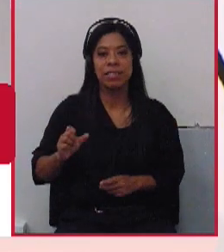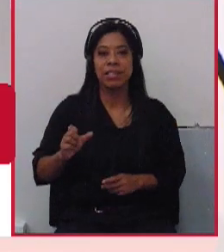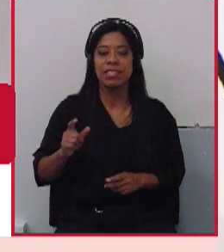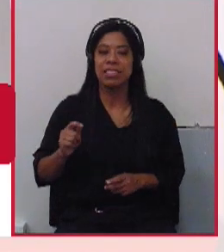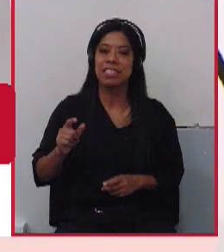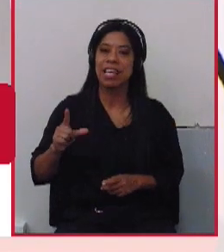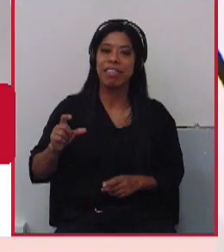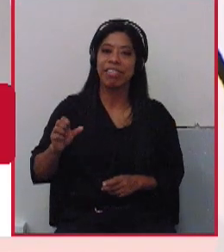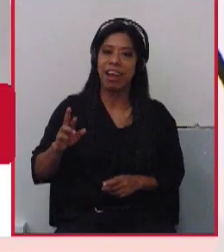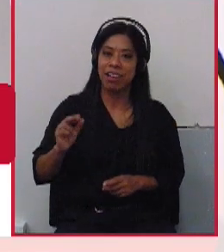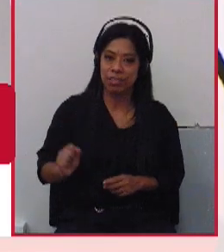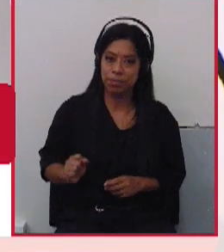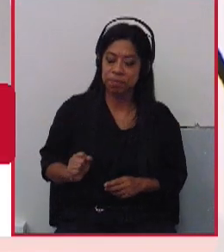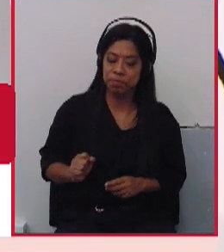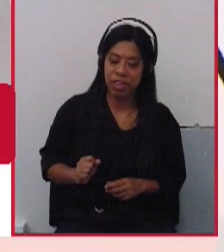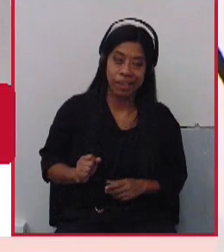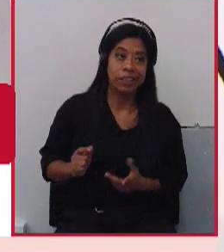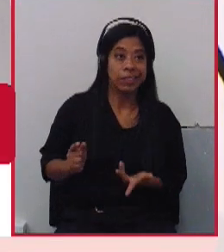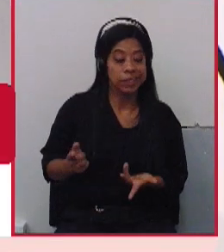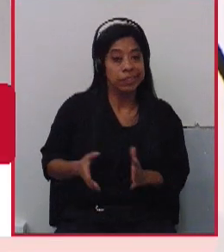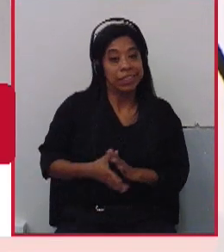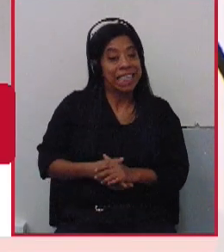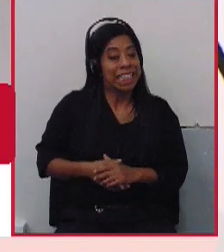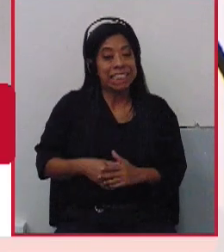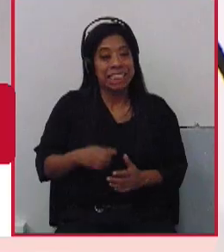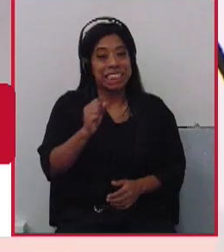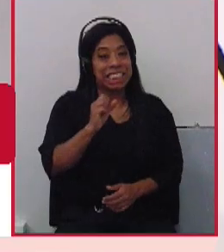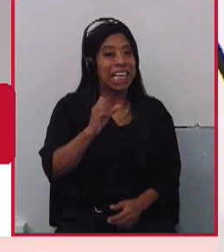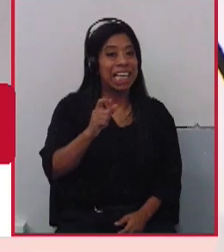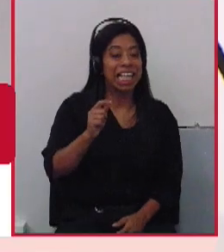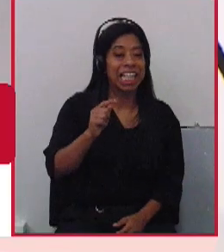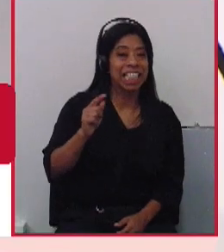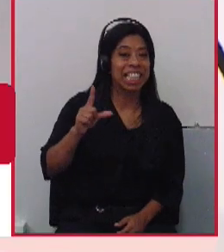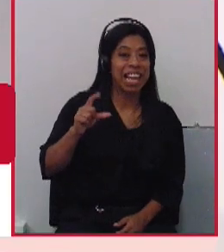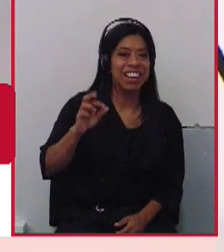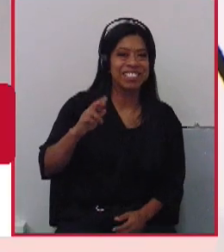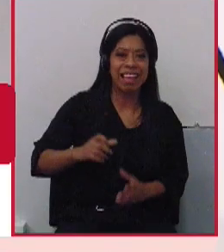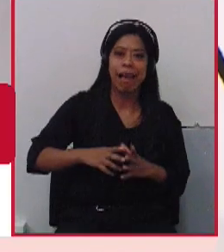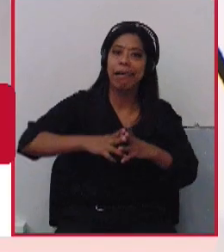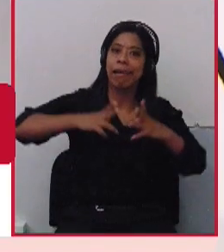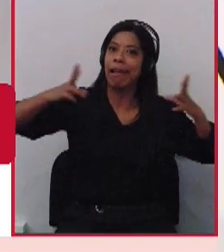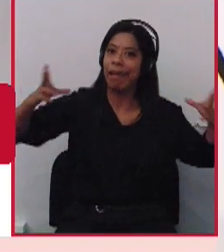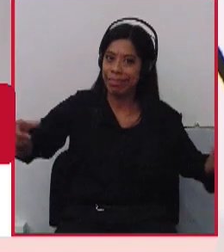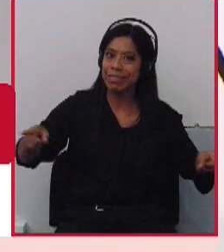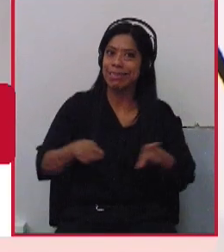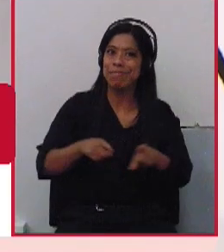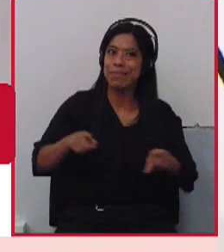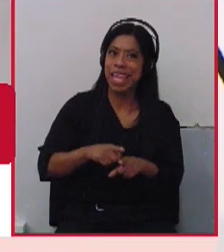El settler también fue otro. Los settlers son los más grandes también.